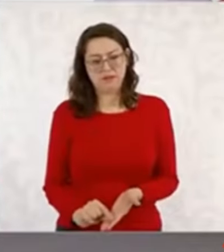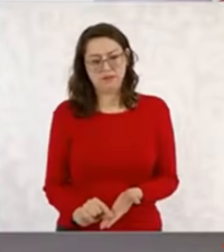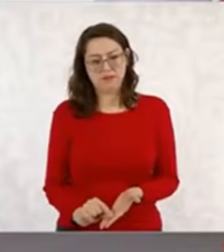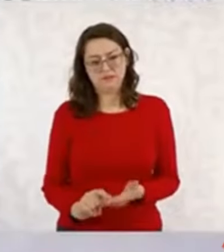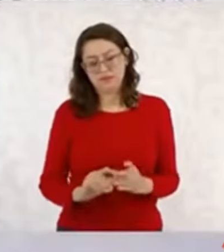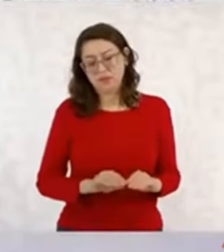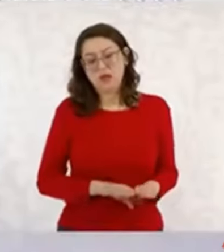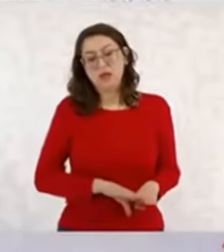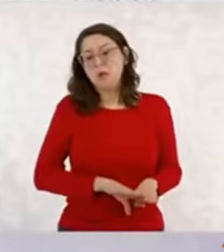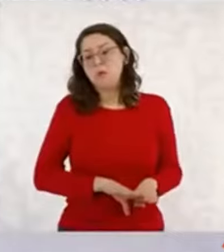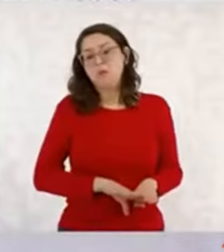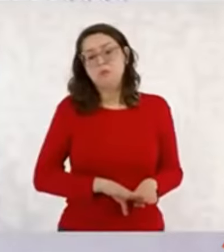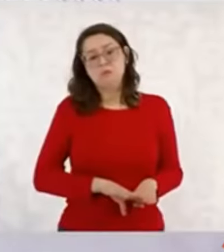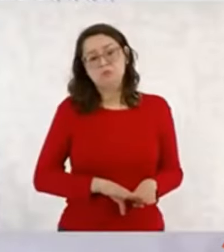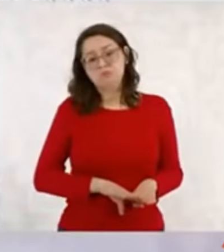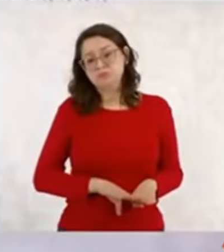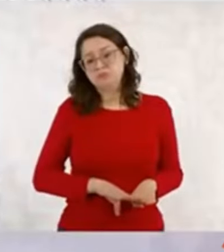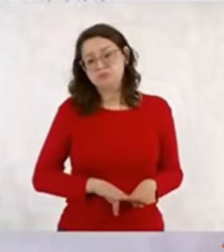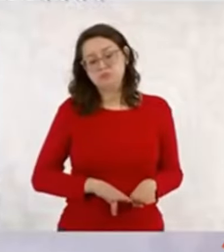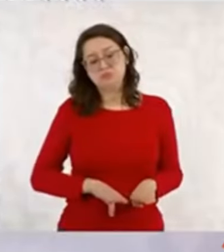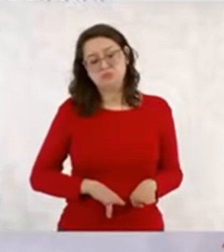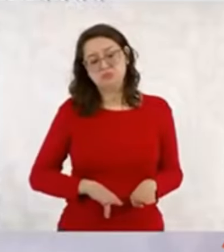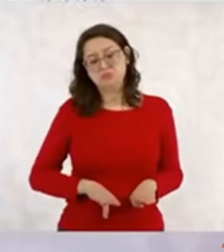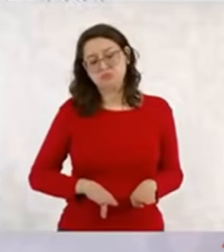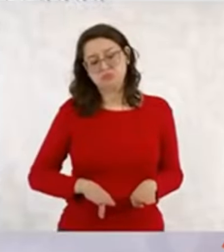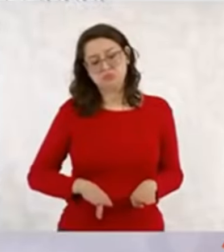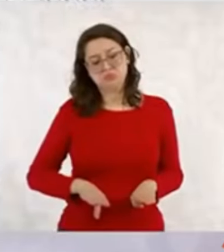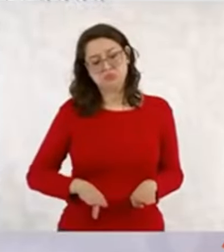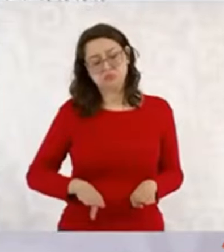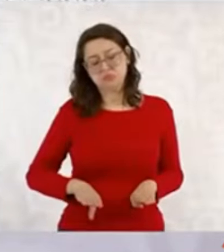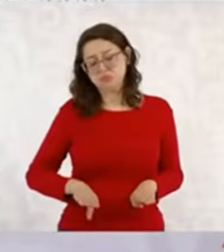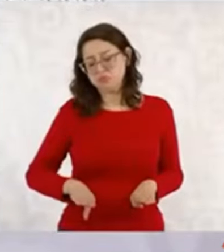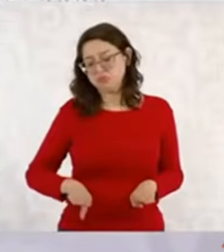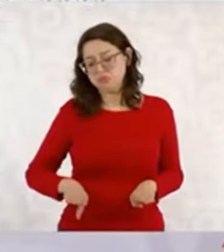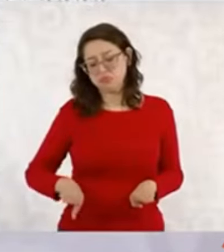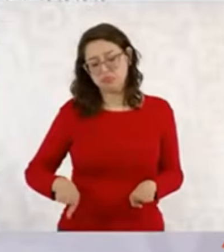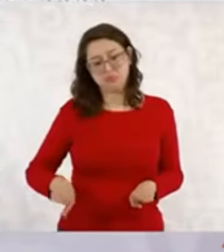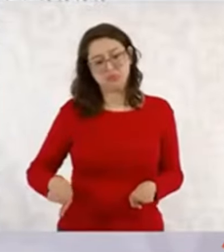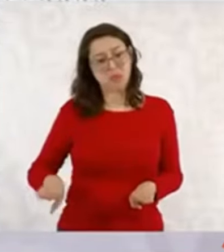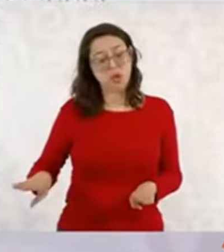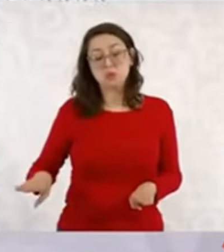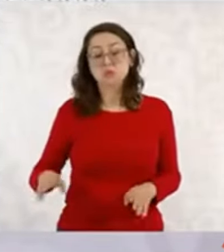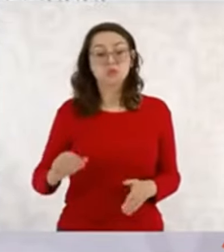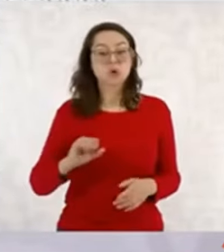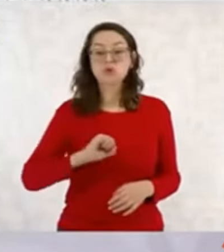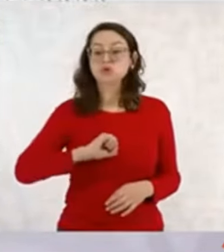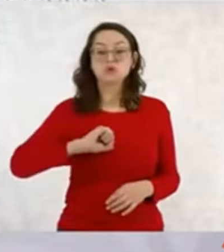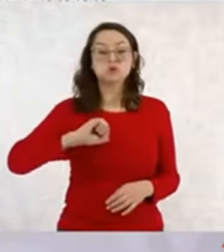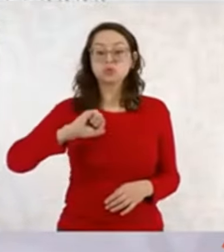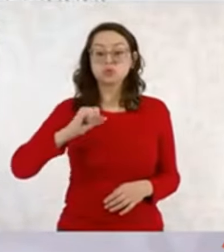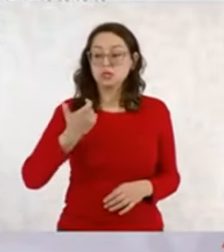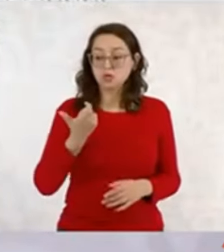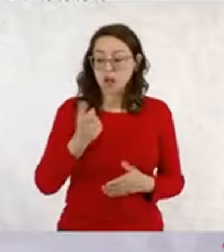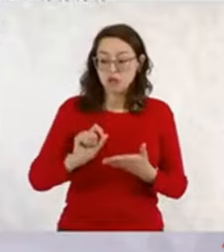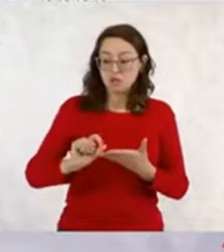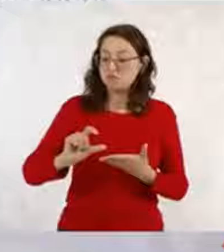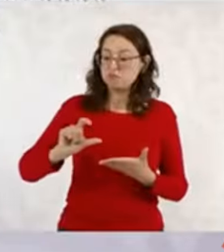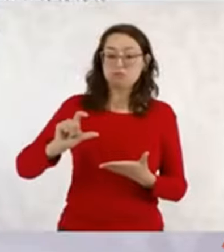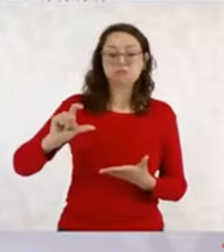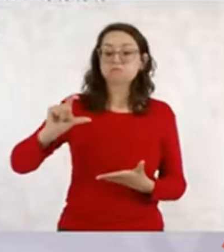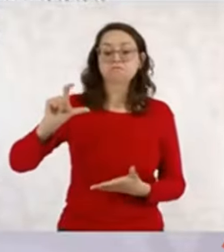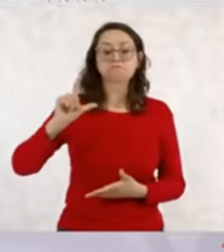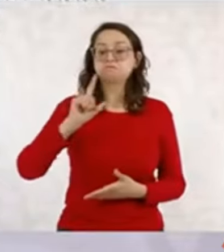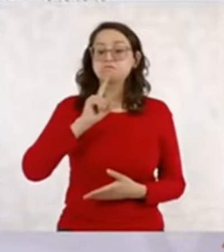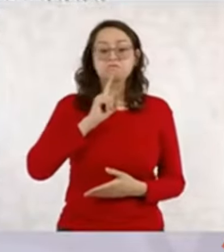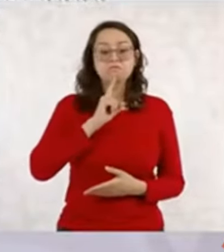Y a partir de la entrada o sale Salinas, viene la famosa